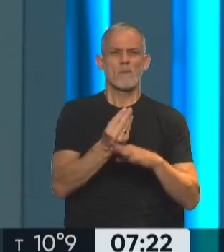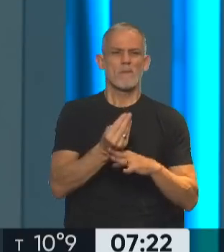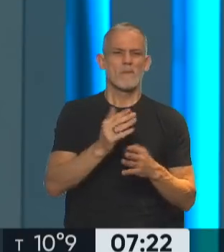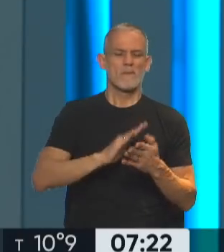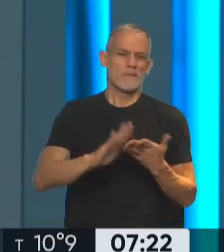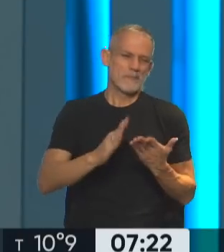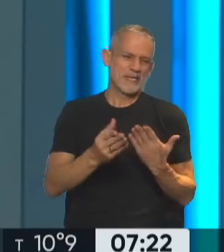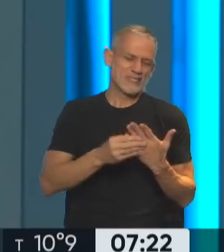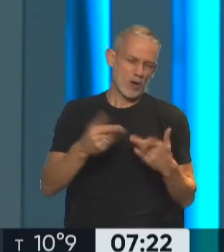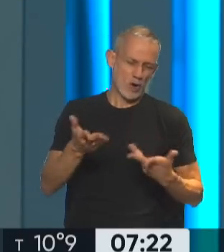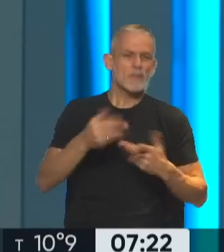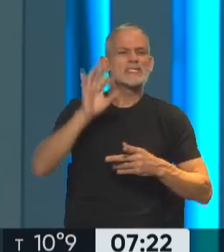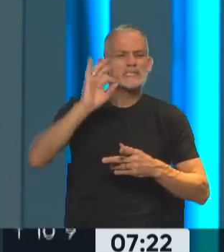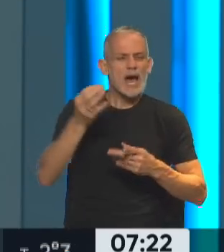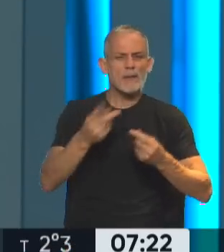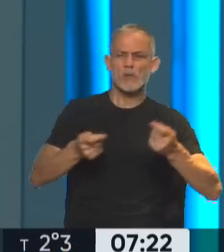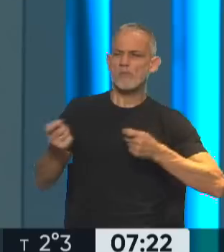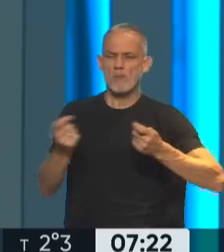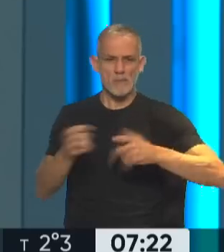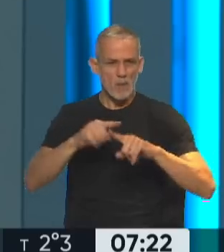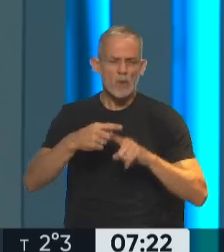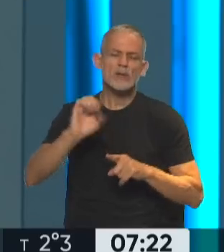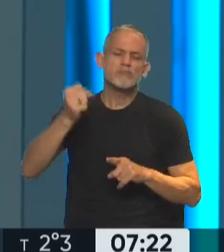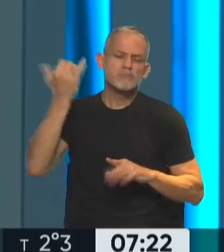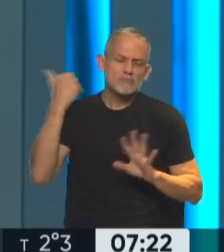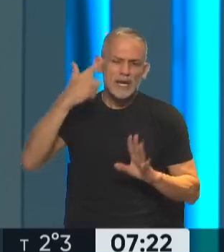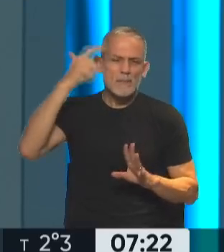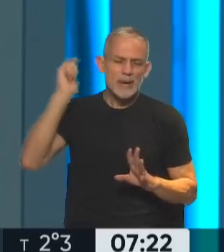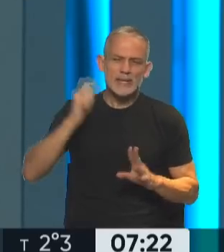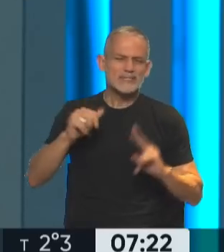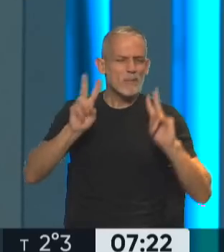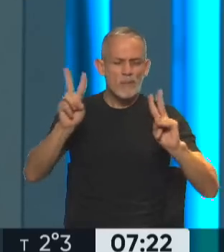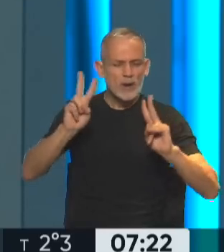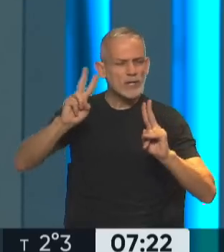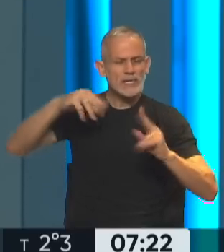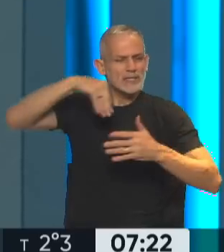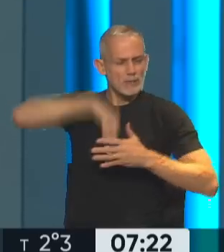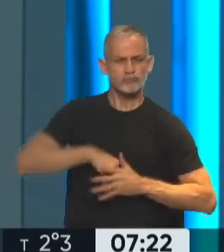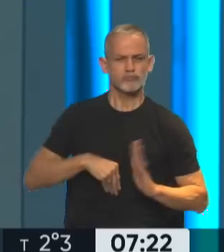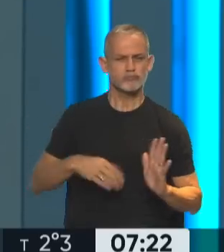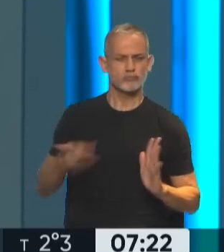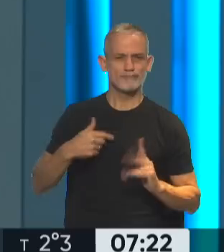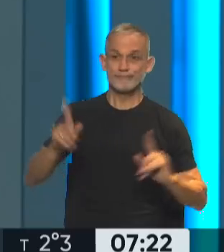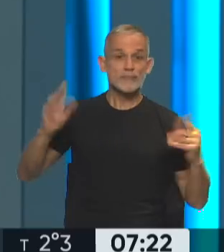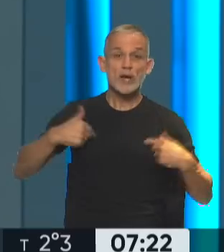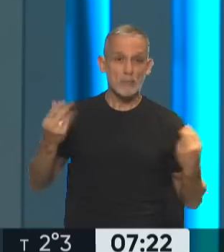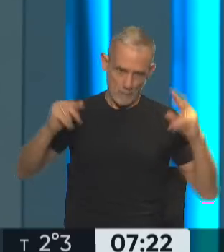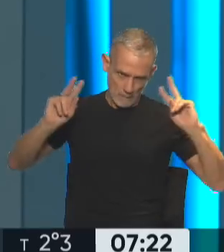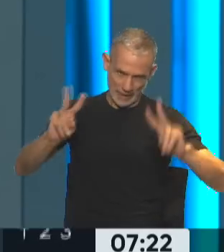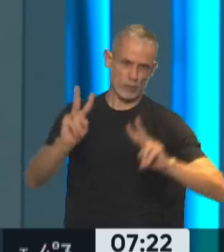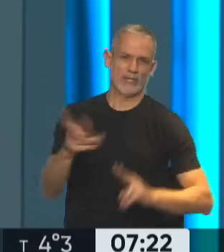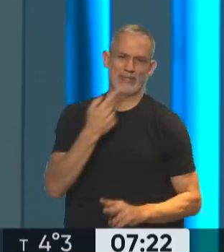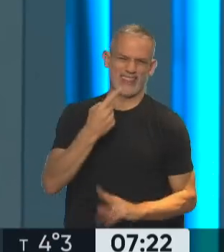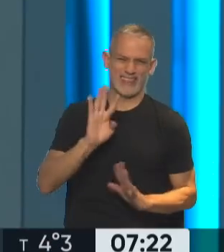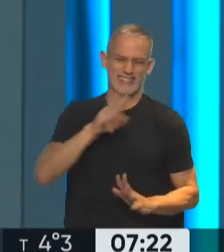Economía, pero tiene experiencia de gestión y experiencia política y es profundamente peronista. Digo, ella se define de esa manera, y